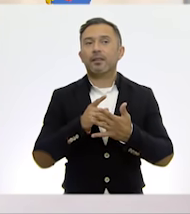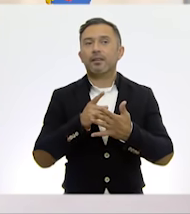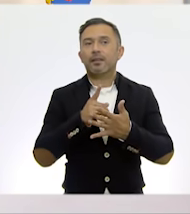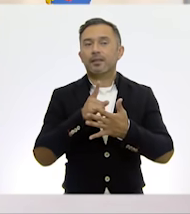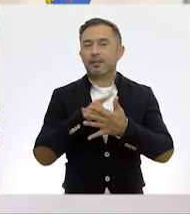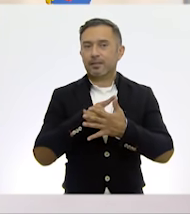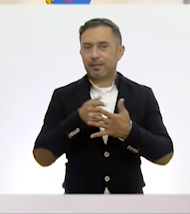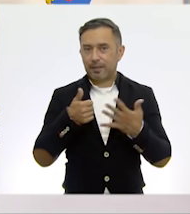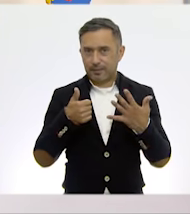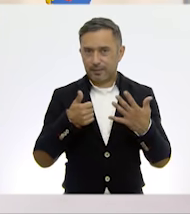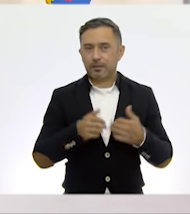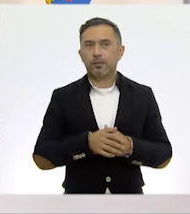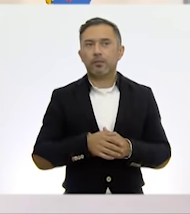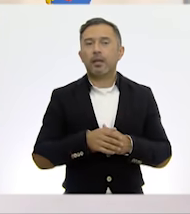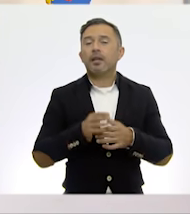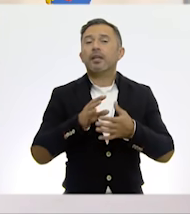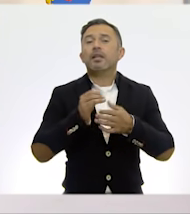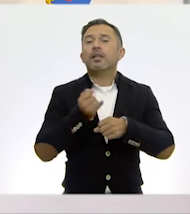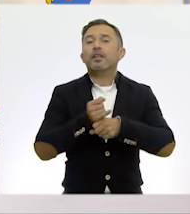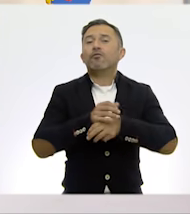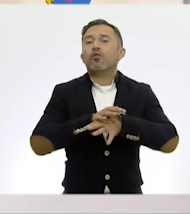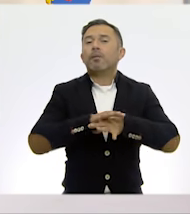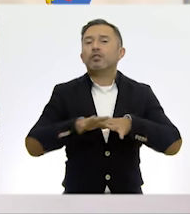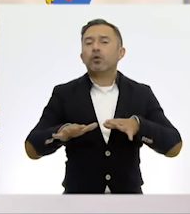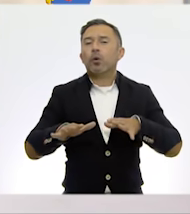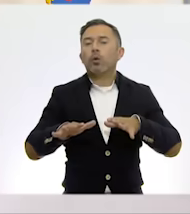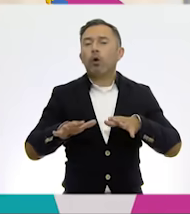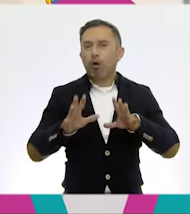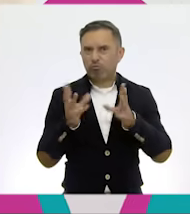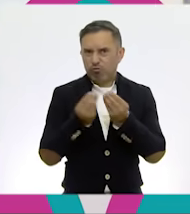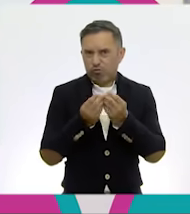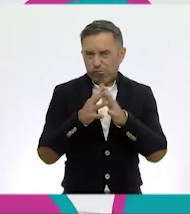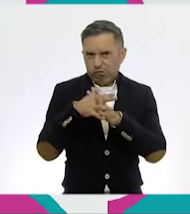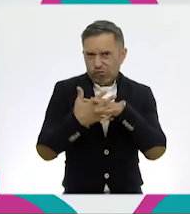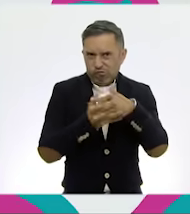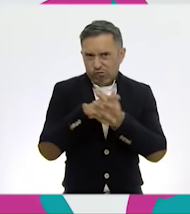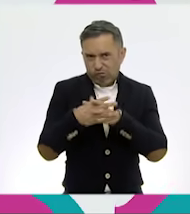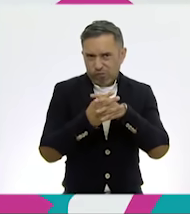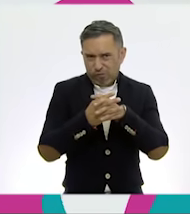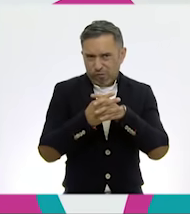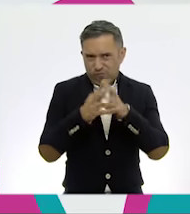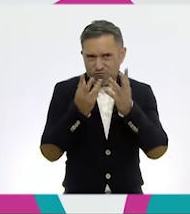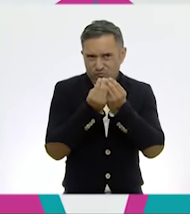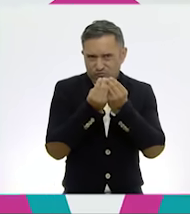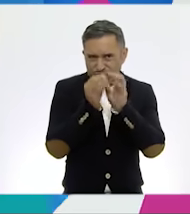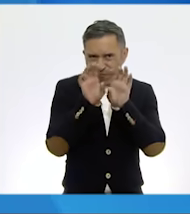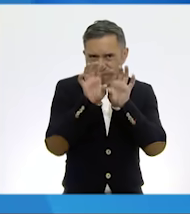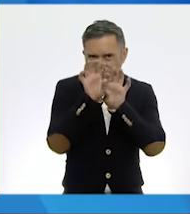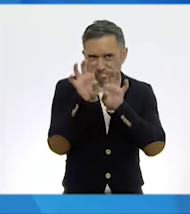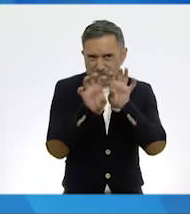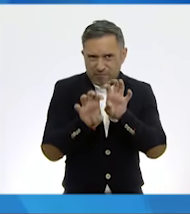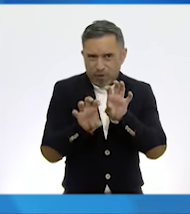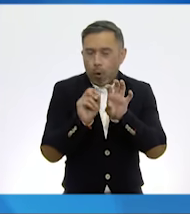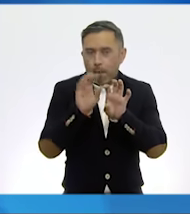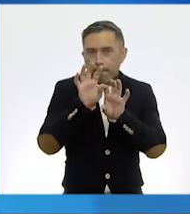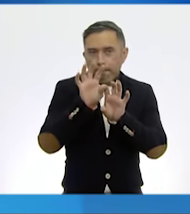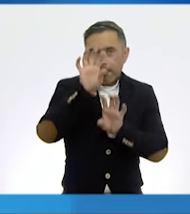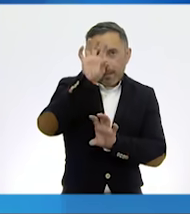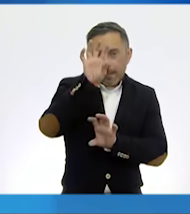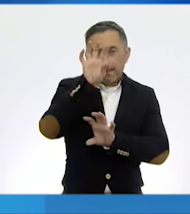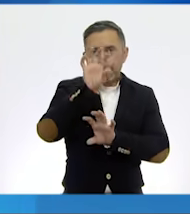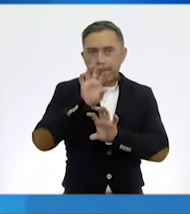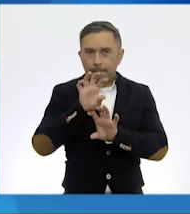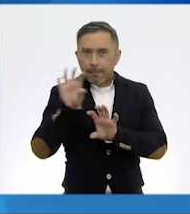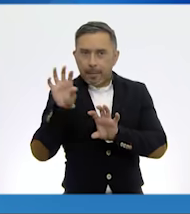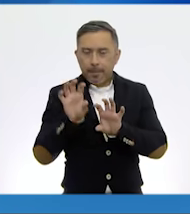viendo en tu libro está bien distribuido, se ve amontonado, lo hubiera separado más. ¿Cómo se ve? Creo que